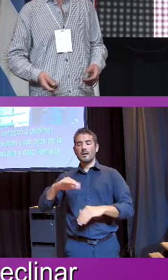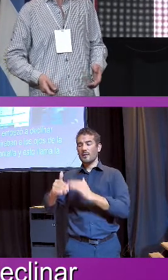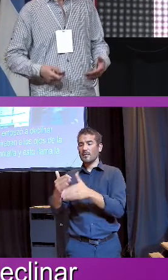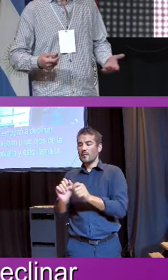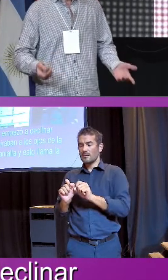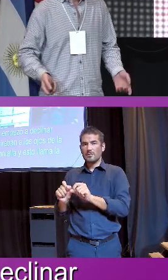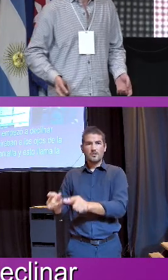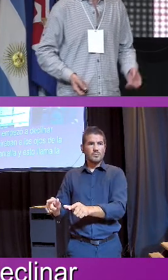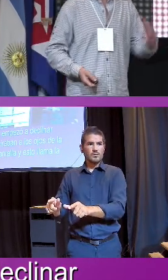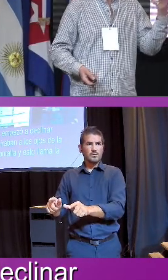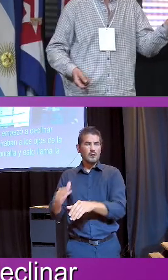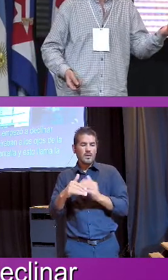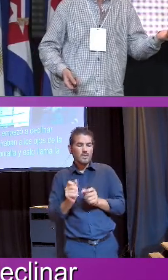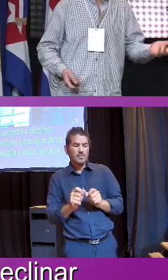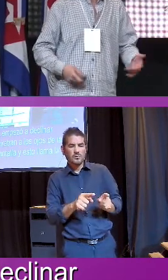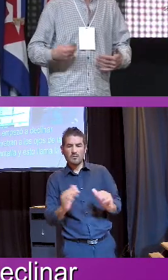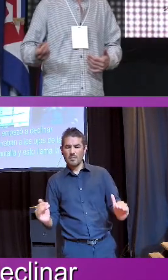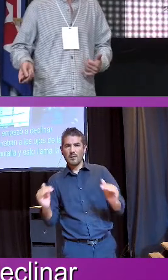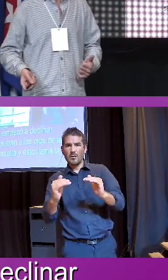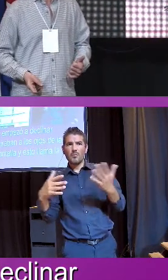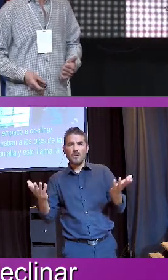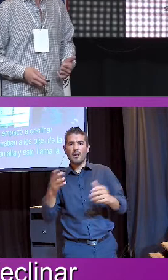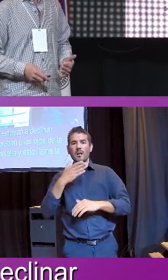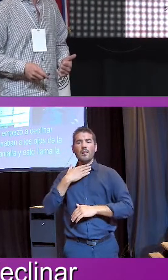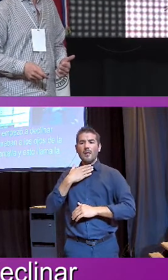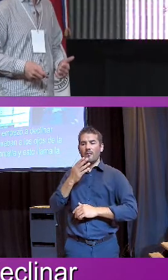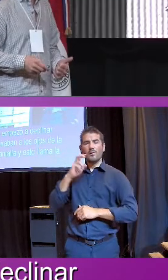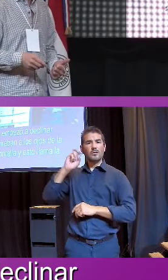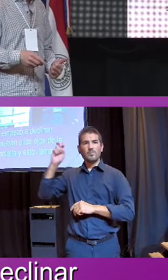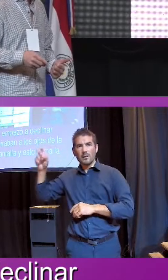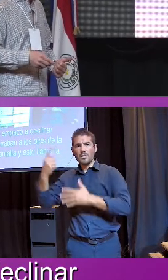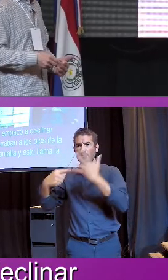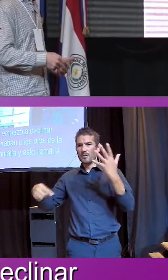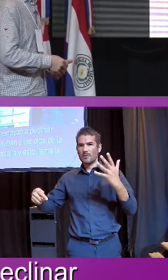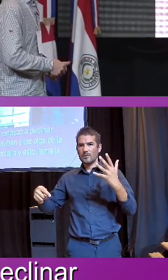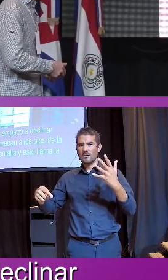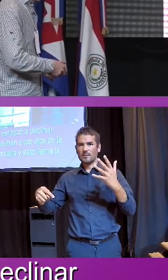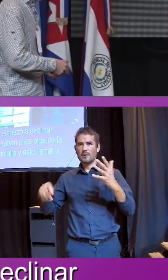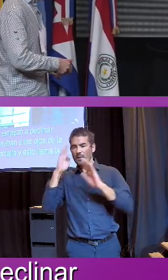típico, o con el sonido de la voz con respecto a otros sonidos, ¿sí?